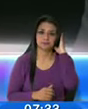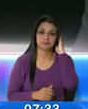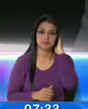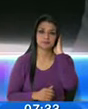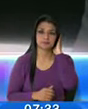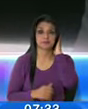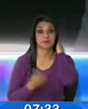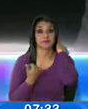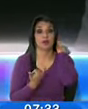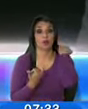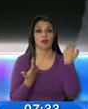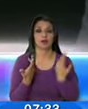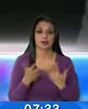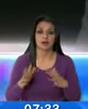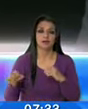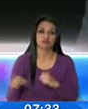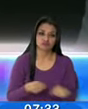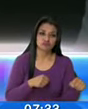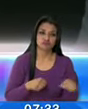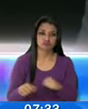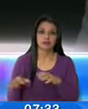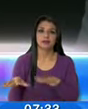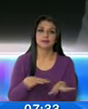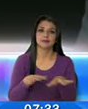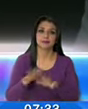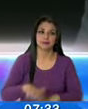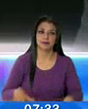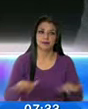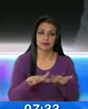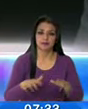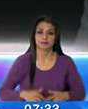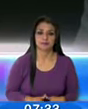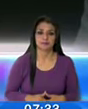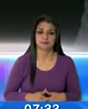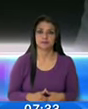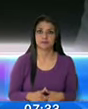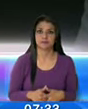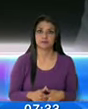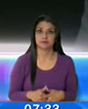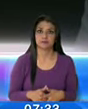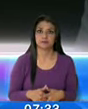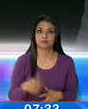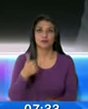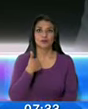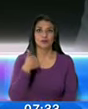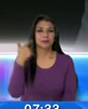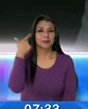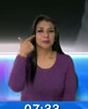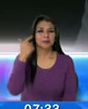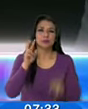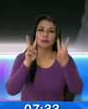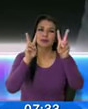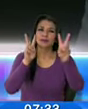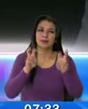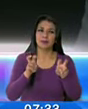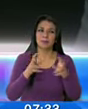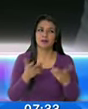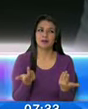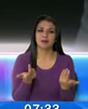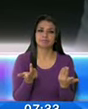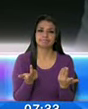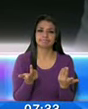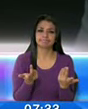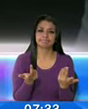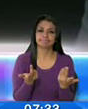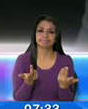Se están haciendo diligencias sobre la misma. Me parece que hay un tema que va mucho más allá